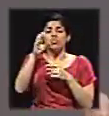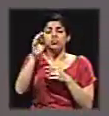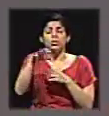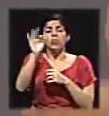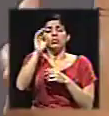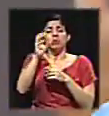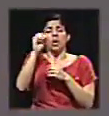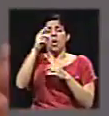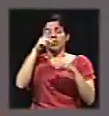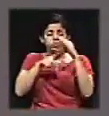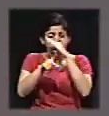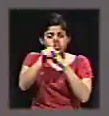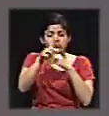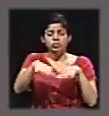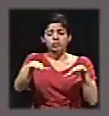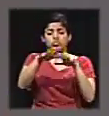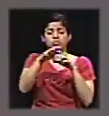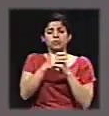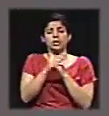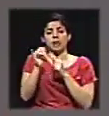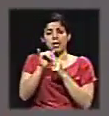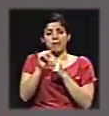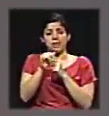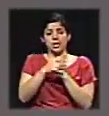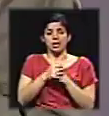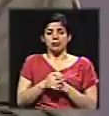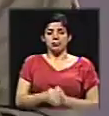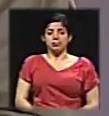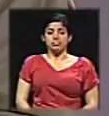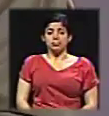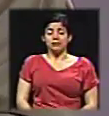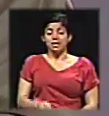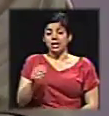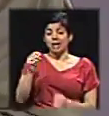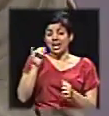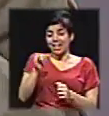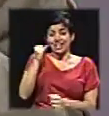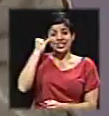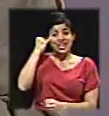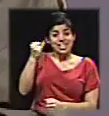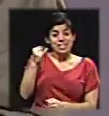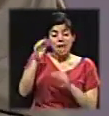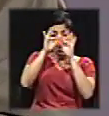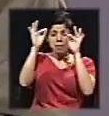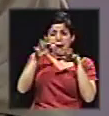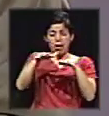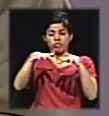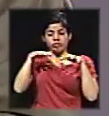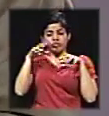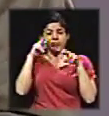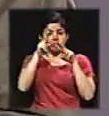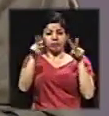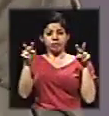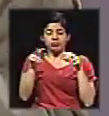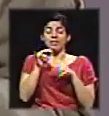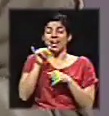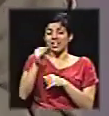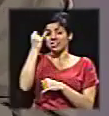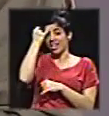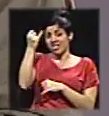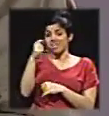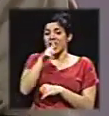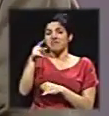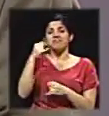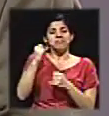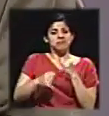entrar al escenario. O van a entrar al escenario también. Muy bien. Con esa idea, con esa imagen, nos despedimos. Le agradezco